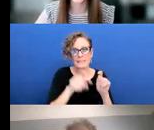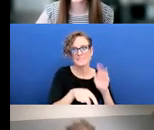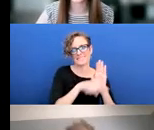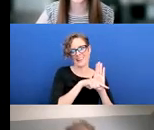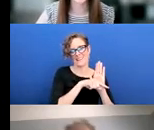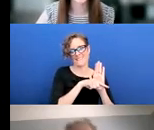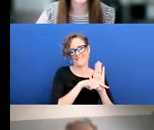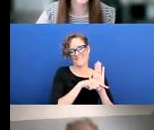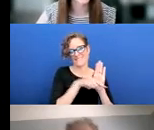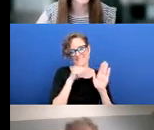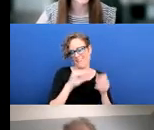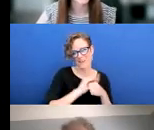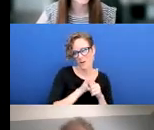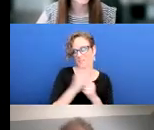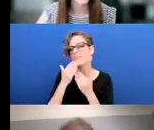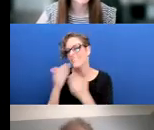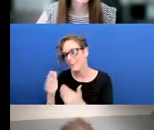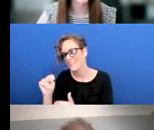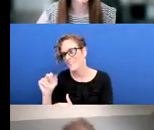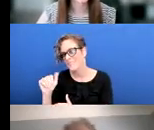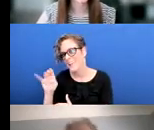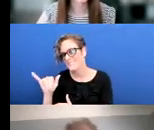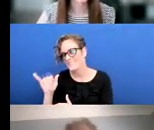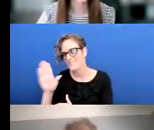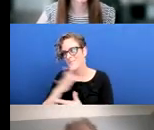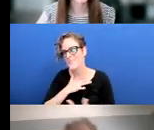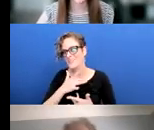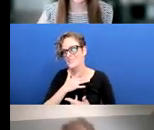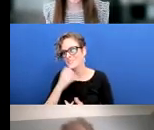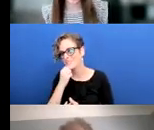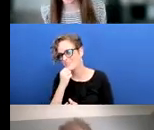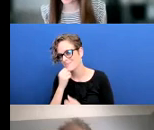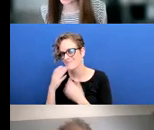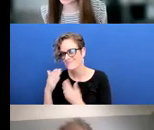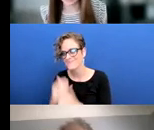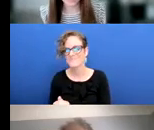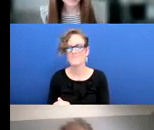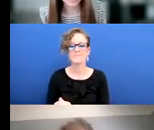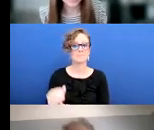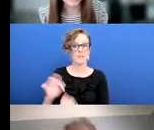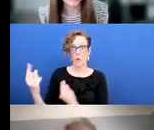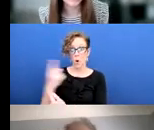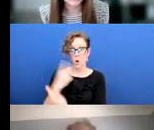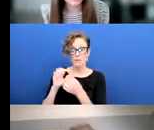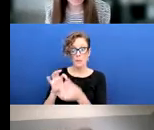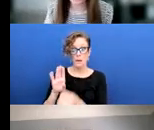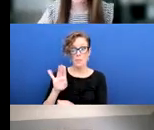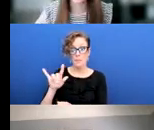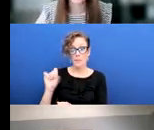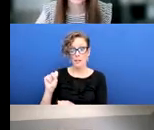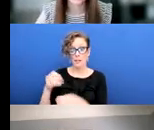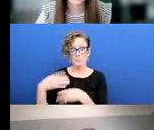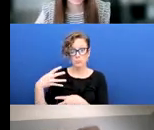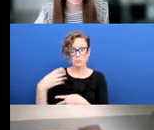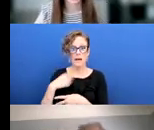you. No tengo COVID, afortunadamente, gracias por su preocupación. If there's no questions on that, Bueno, si no hay ninguna